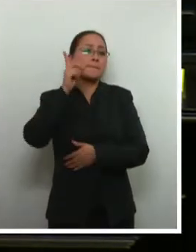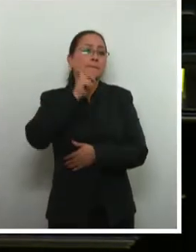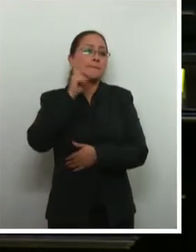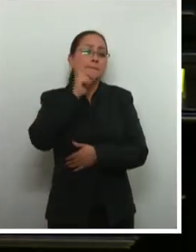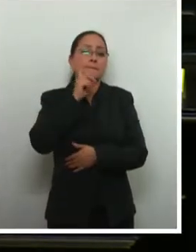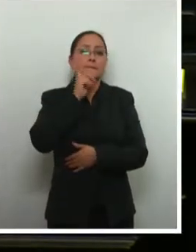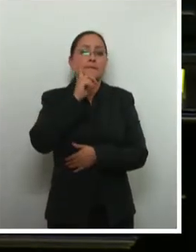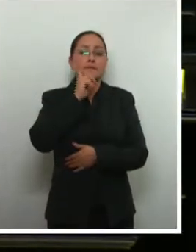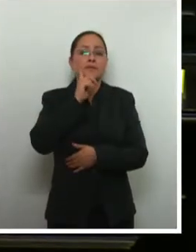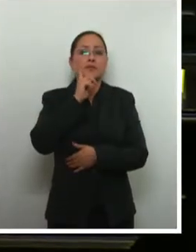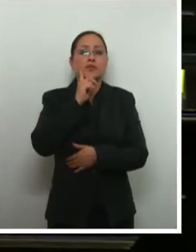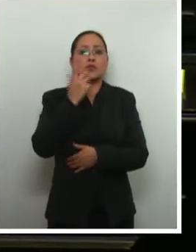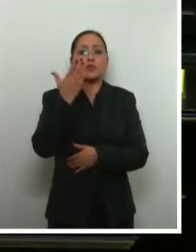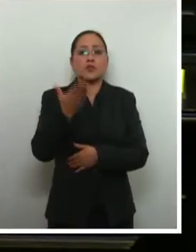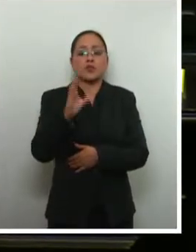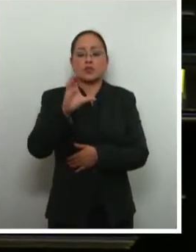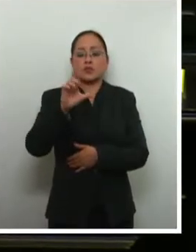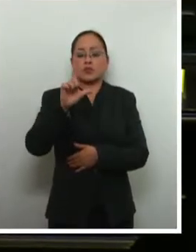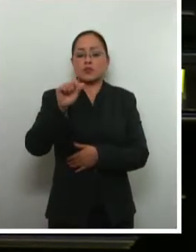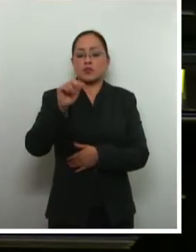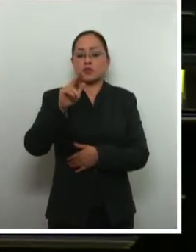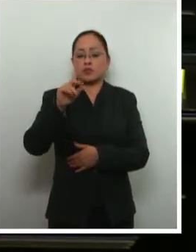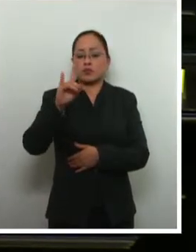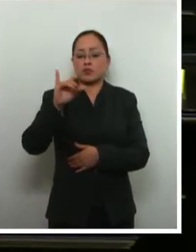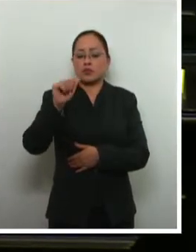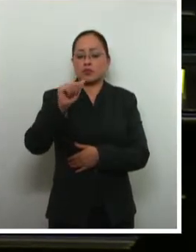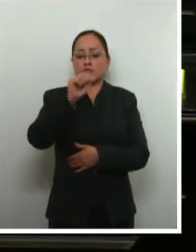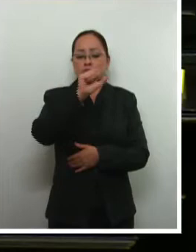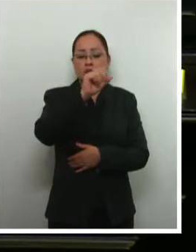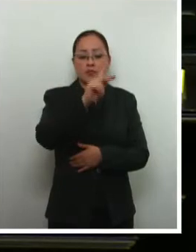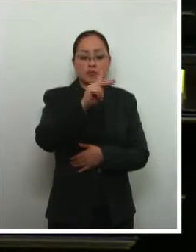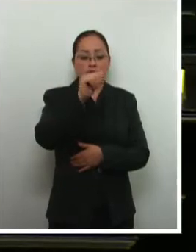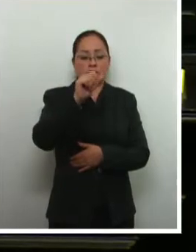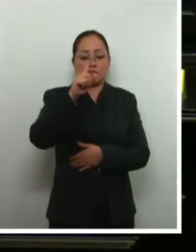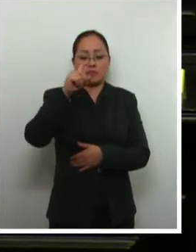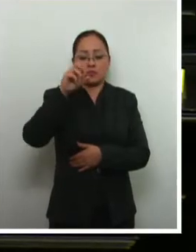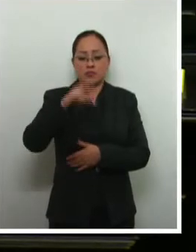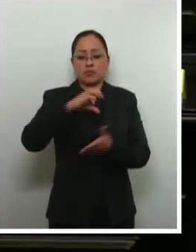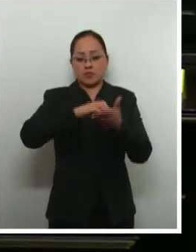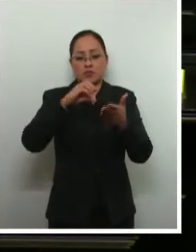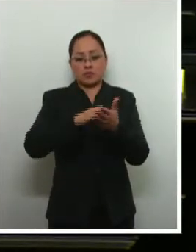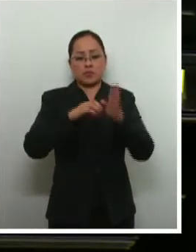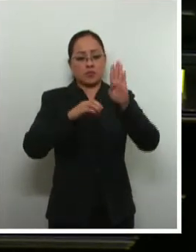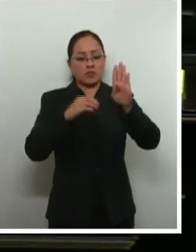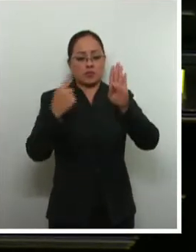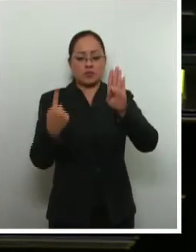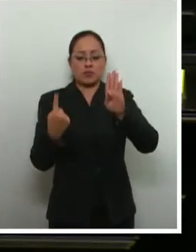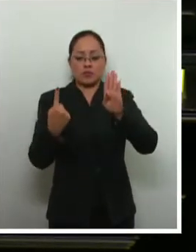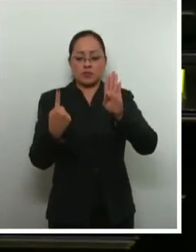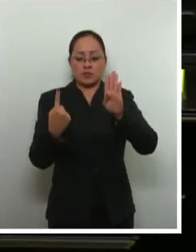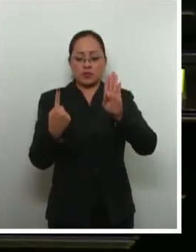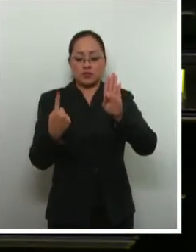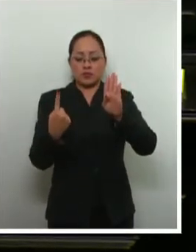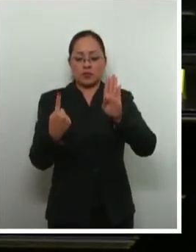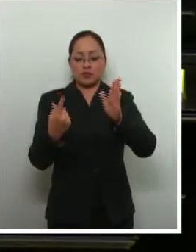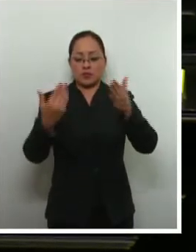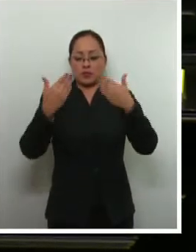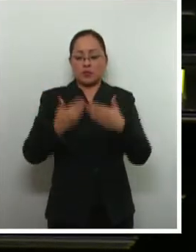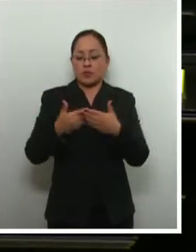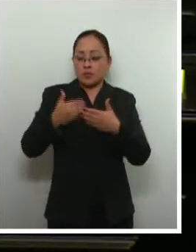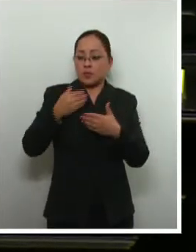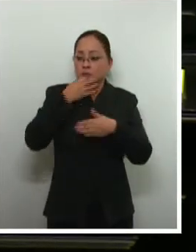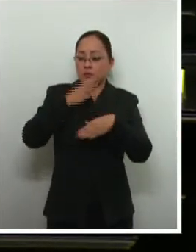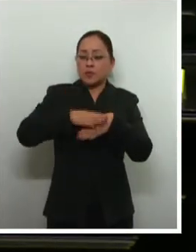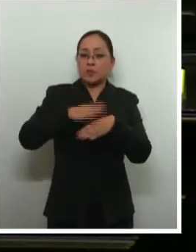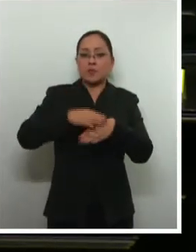diputada Claudia Pastor al apartado B, numeral 1, informando antes que